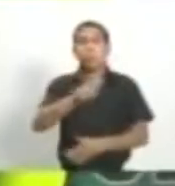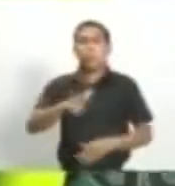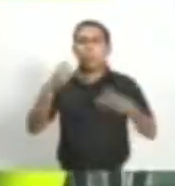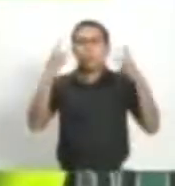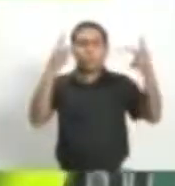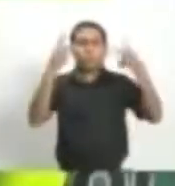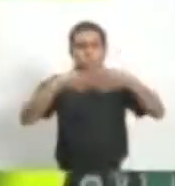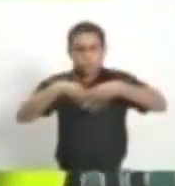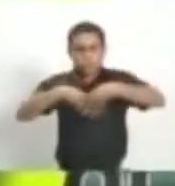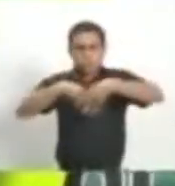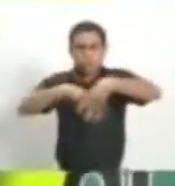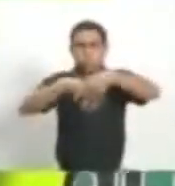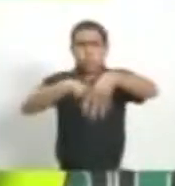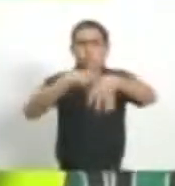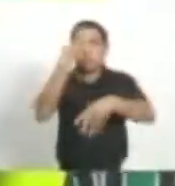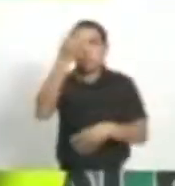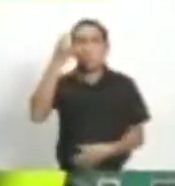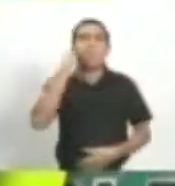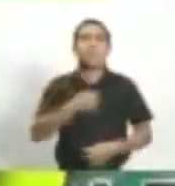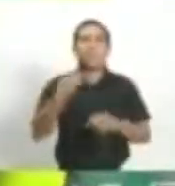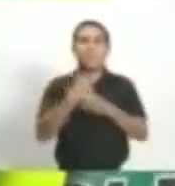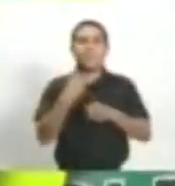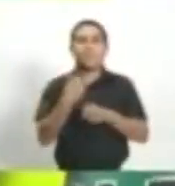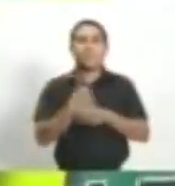Barranquilla para conmemorar el Día del Trabajador.